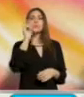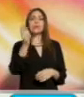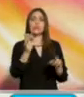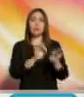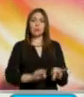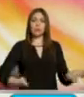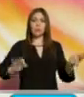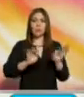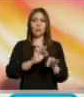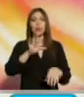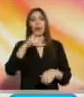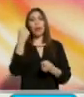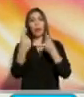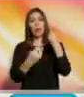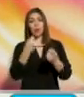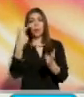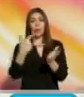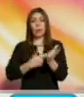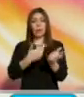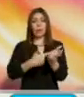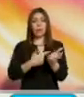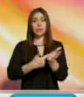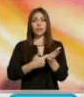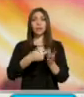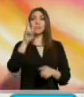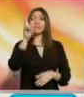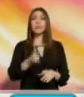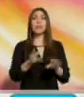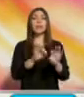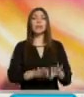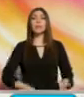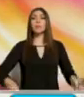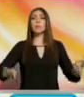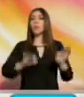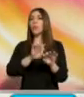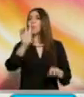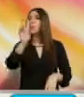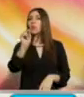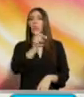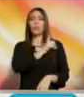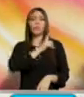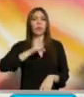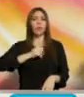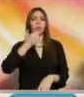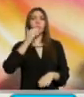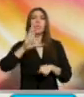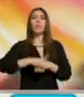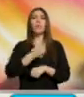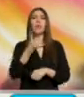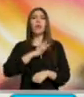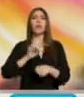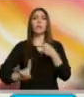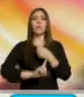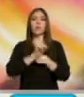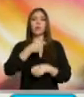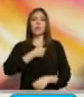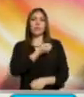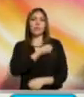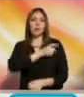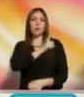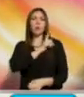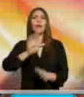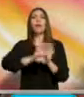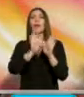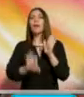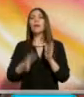Hay grasas que son muy importante no consumirlas por sus efectos en la salud. Por ejemplo, tapan las